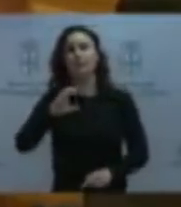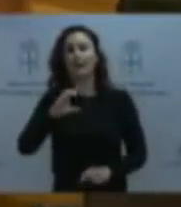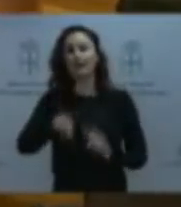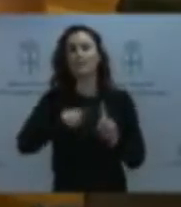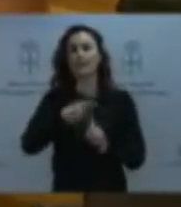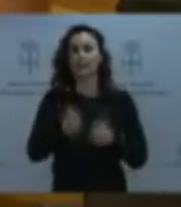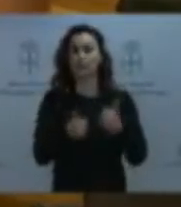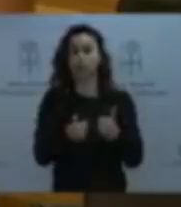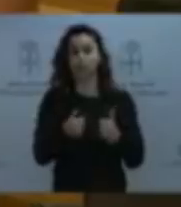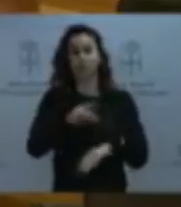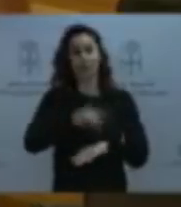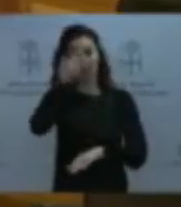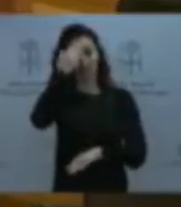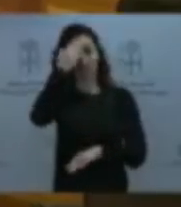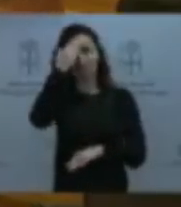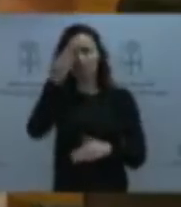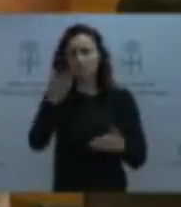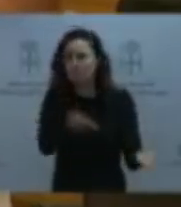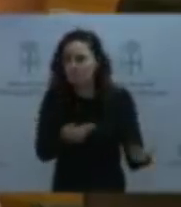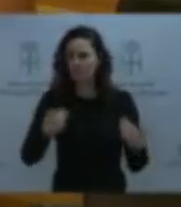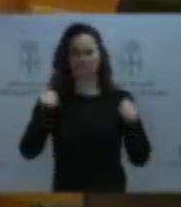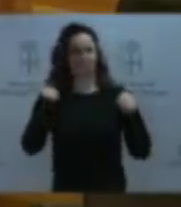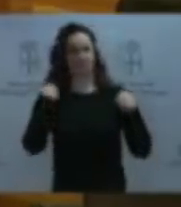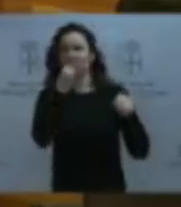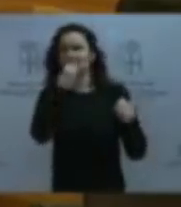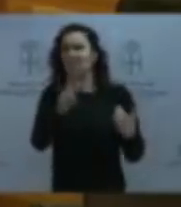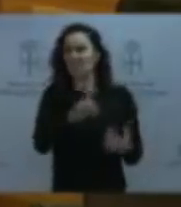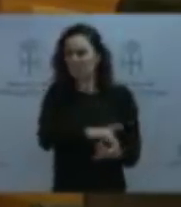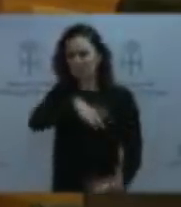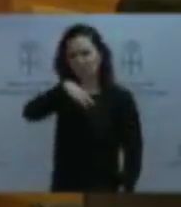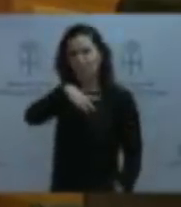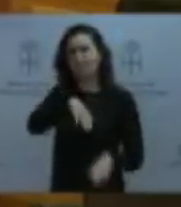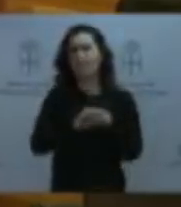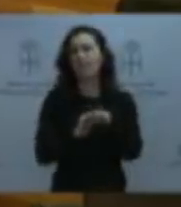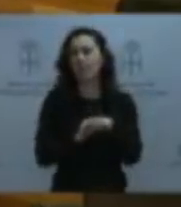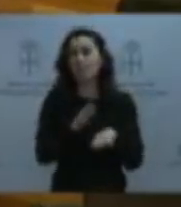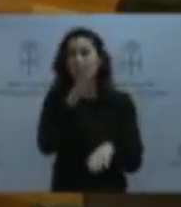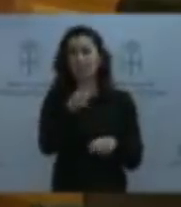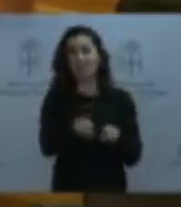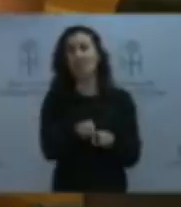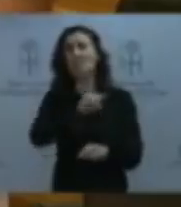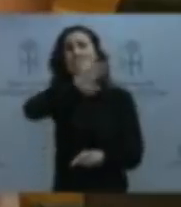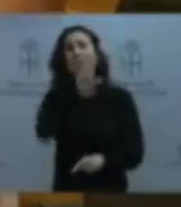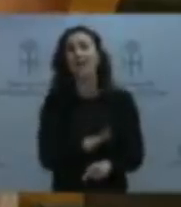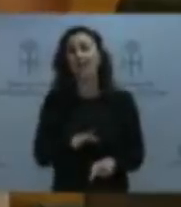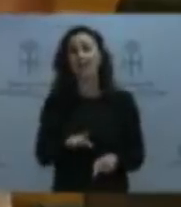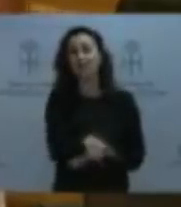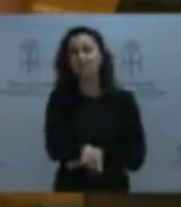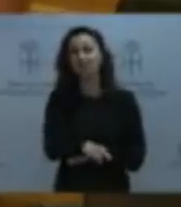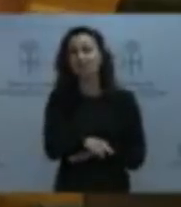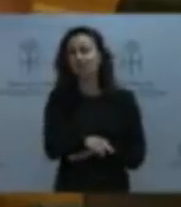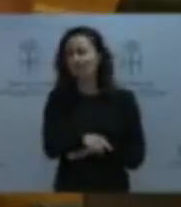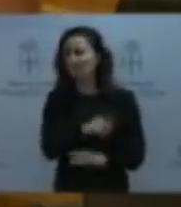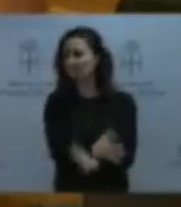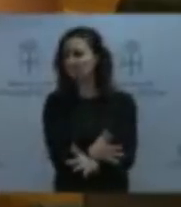cargo que ostenta. Non está a la altura, de verdad. Usted está xugando al engaño y además está xugando al engaño de manera descarada.